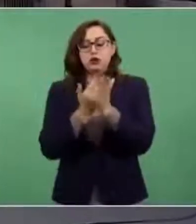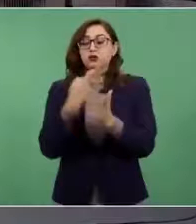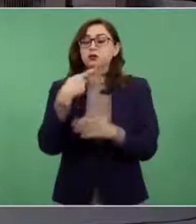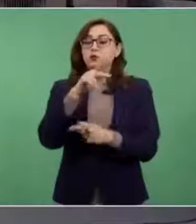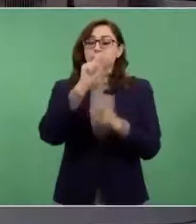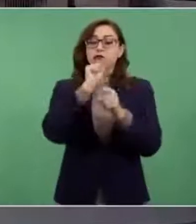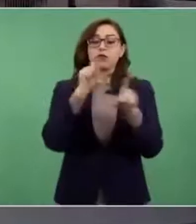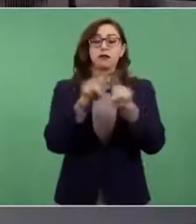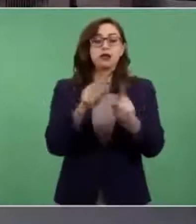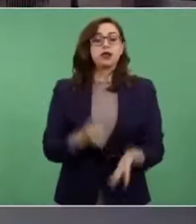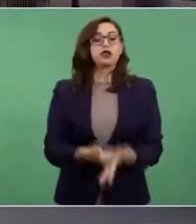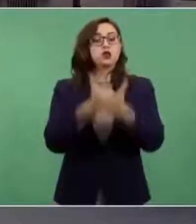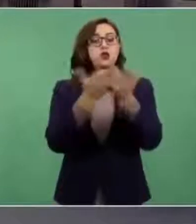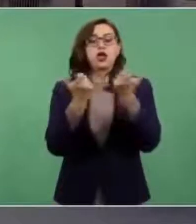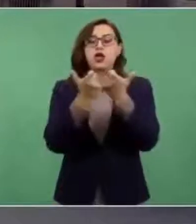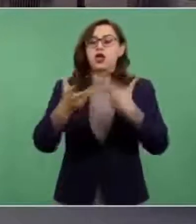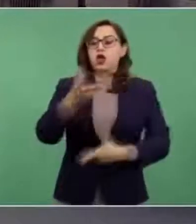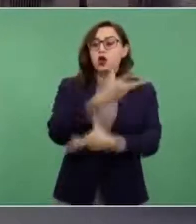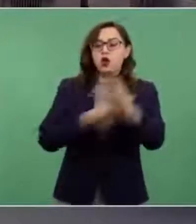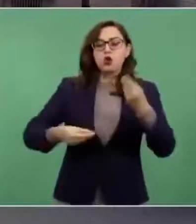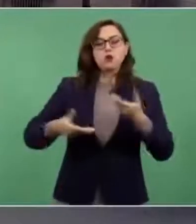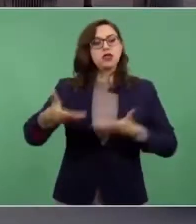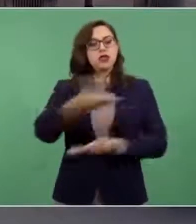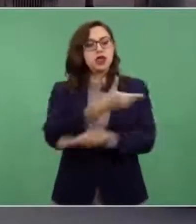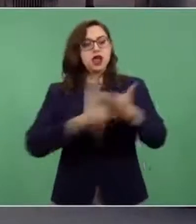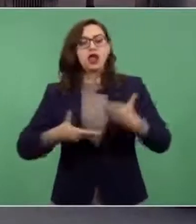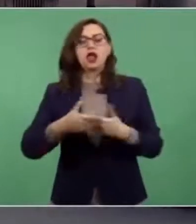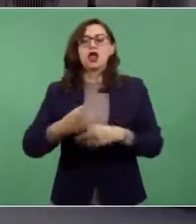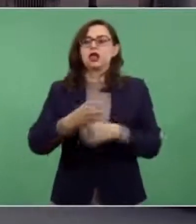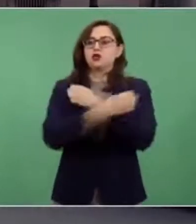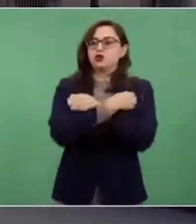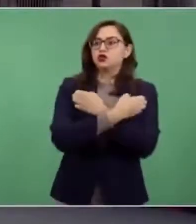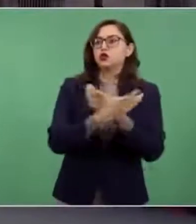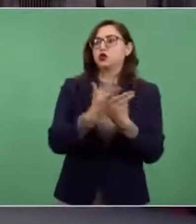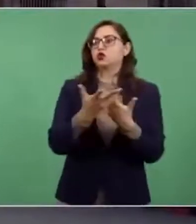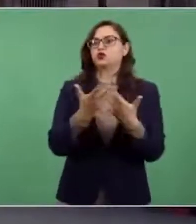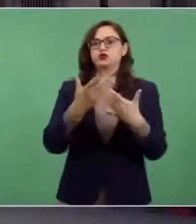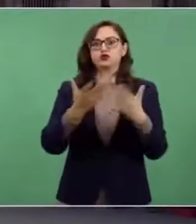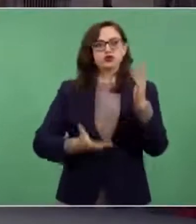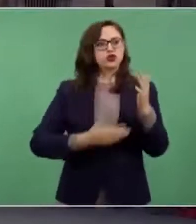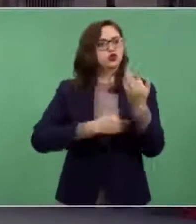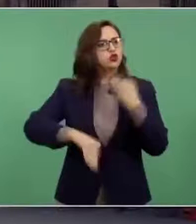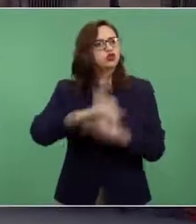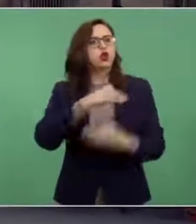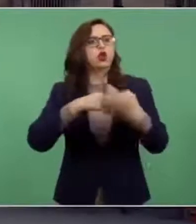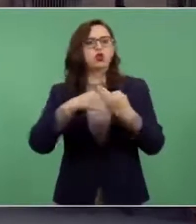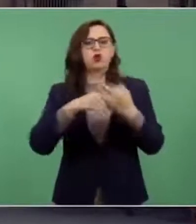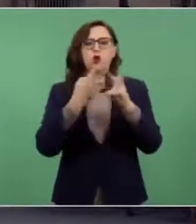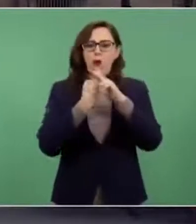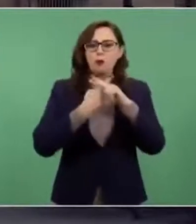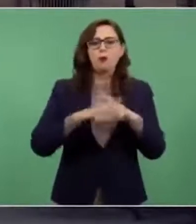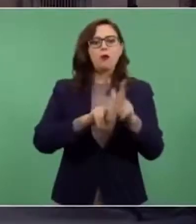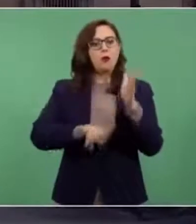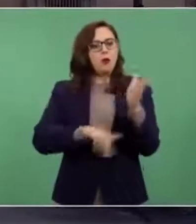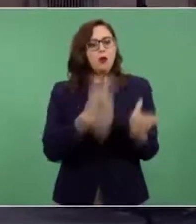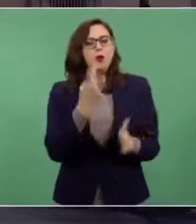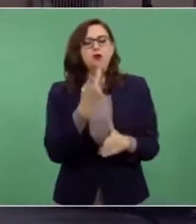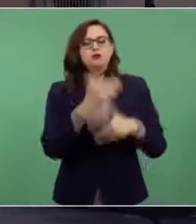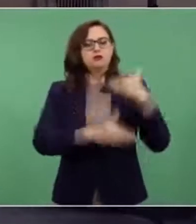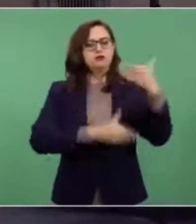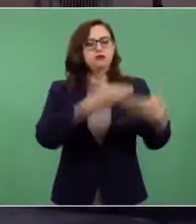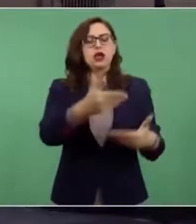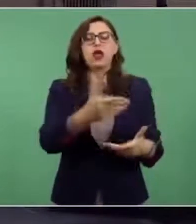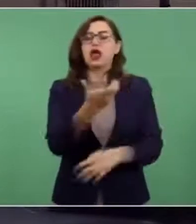el campo, en el medio rural, se está trabajando sin limitaciones. El